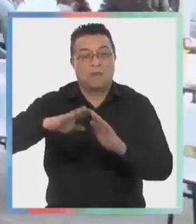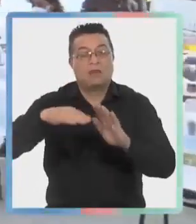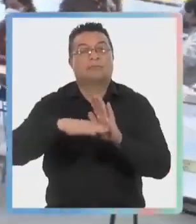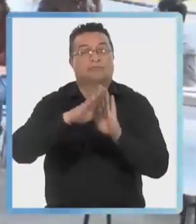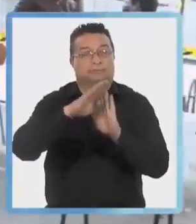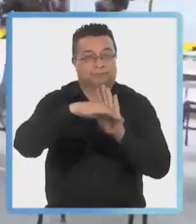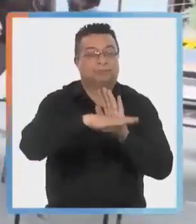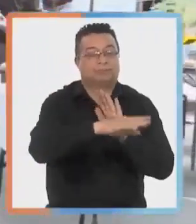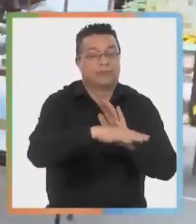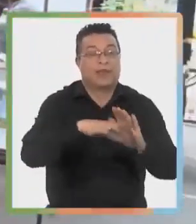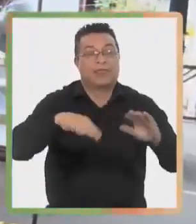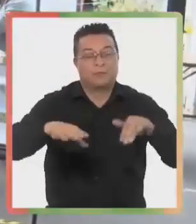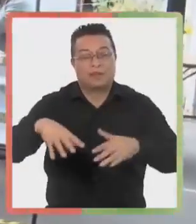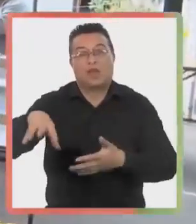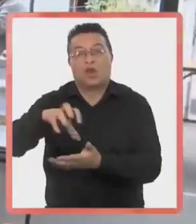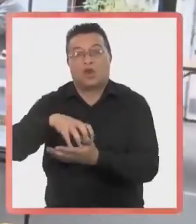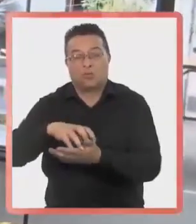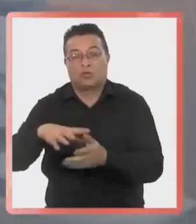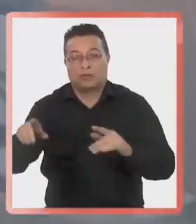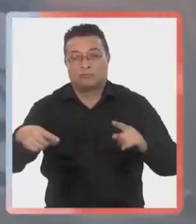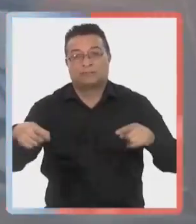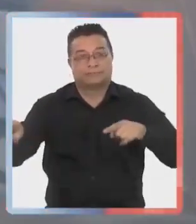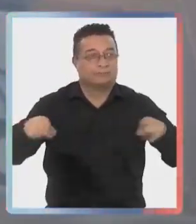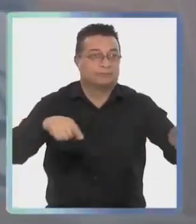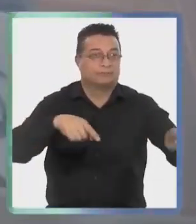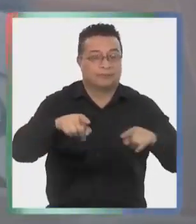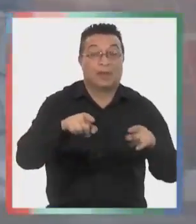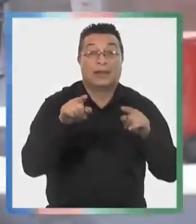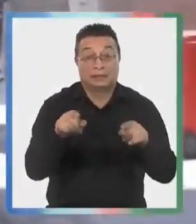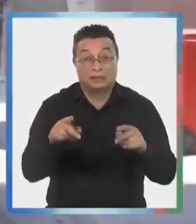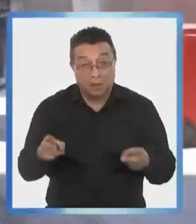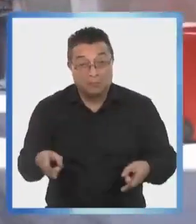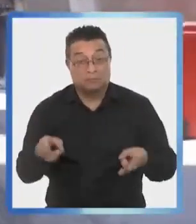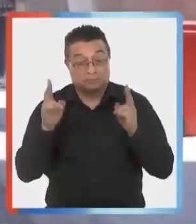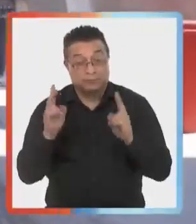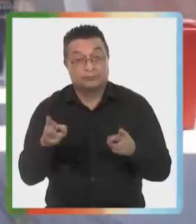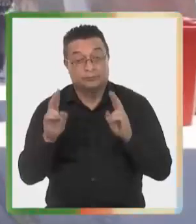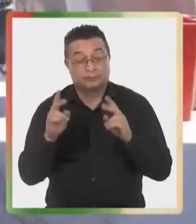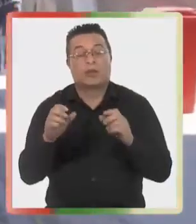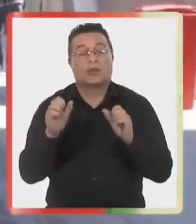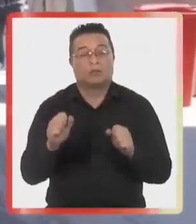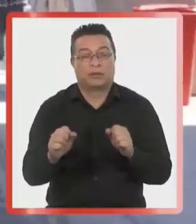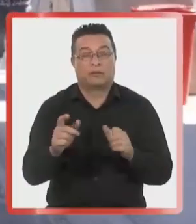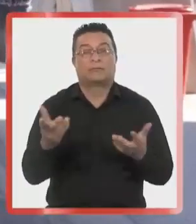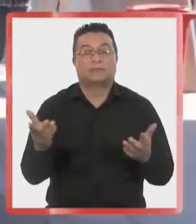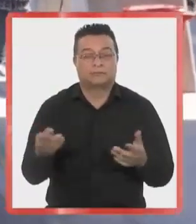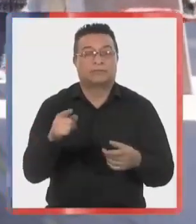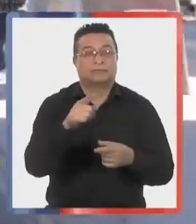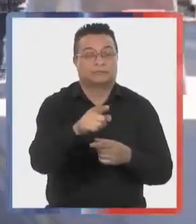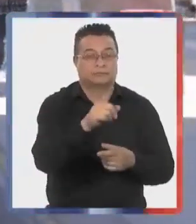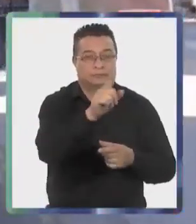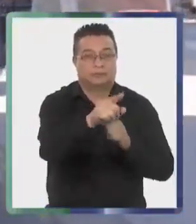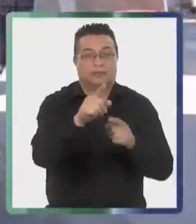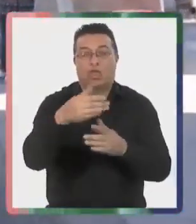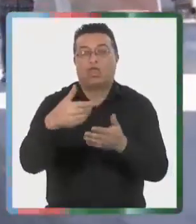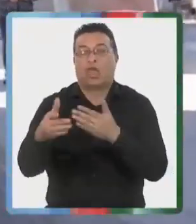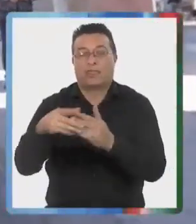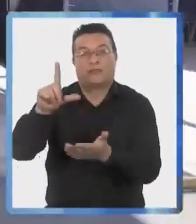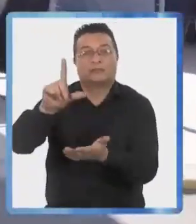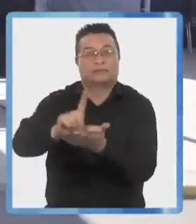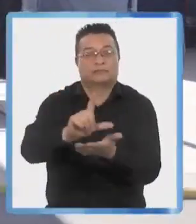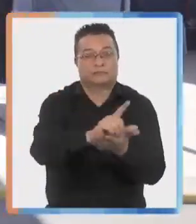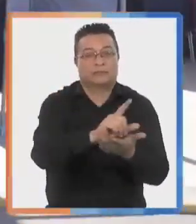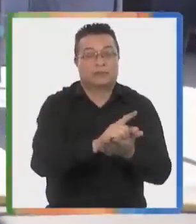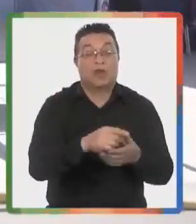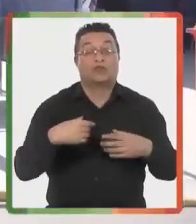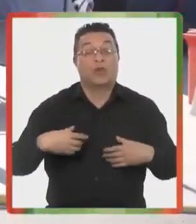variable dependiendo de la comuna, pero bastante más alta. Y eso permite que esta asignación funcione bien. Y